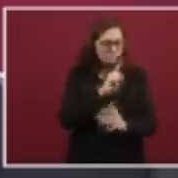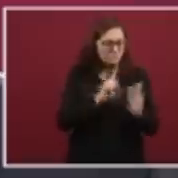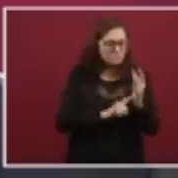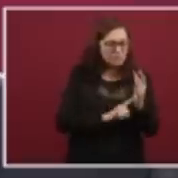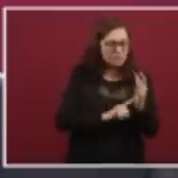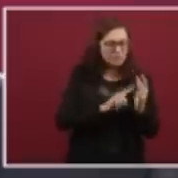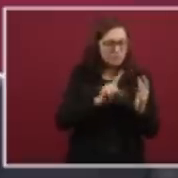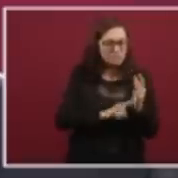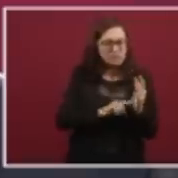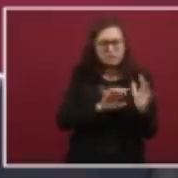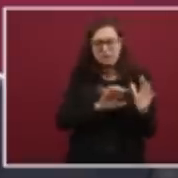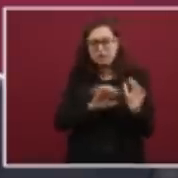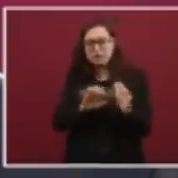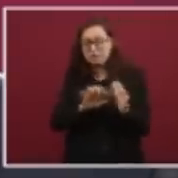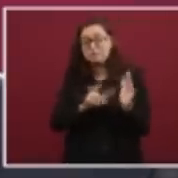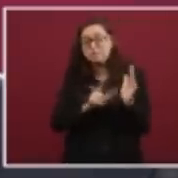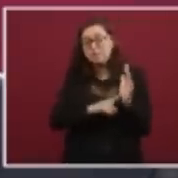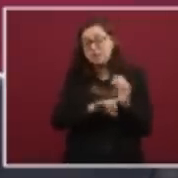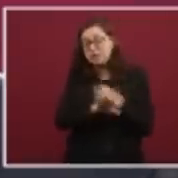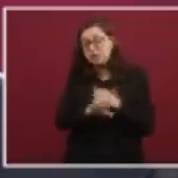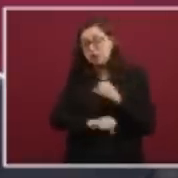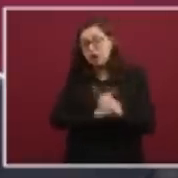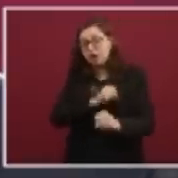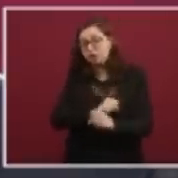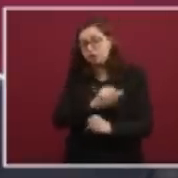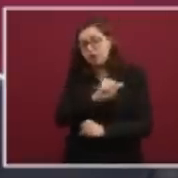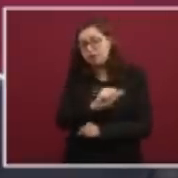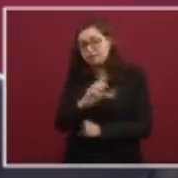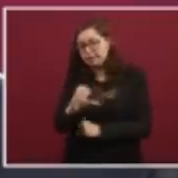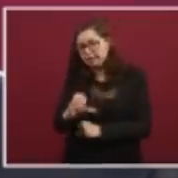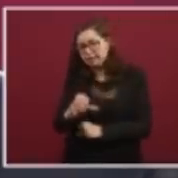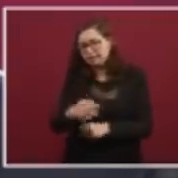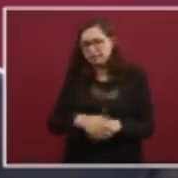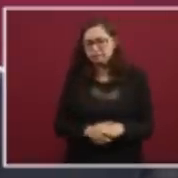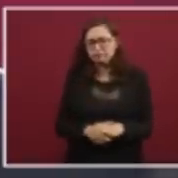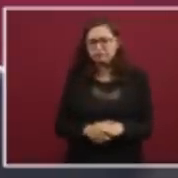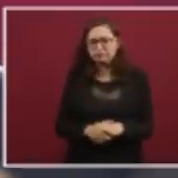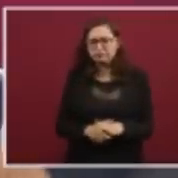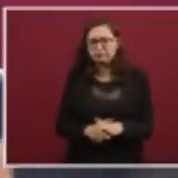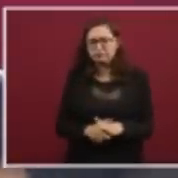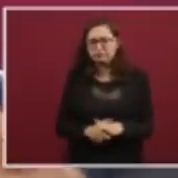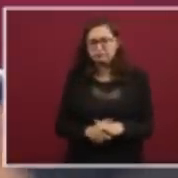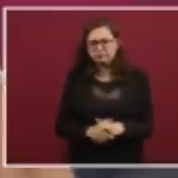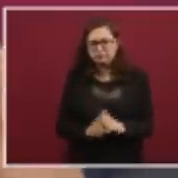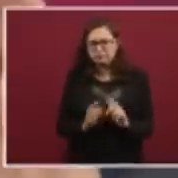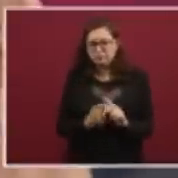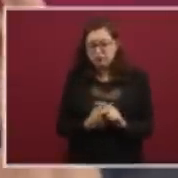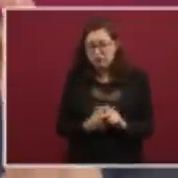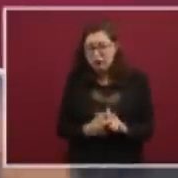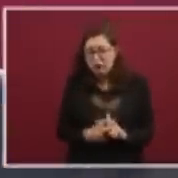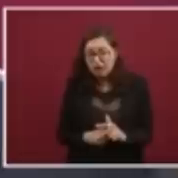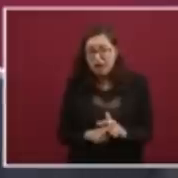1000 a 1500 años antes de Cristo, ¿sí? Y ya se